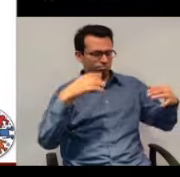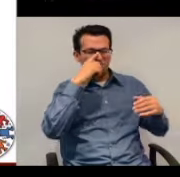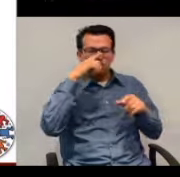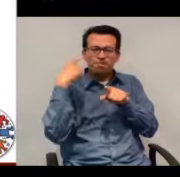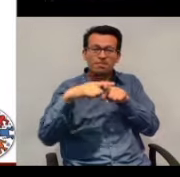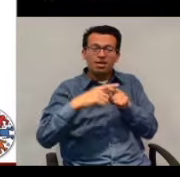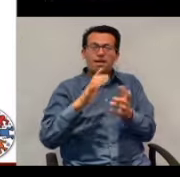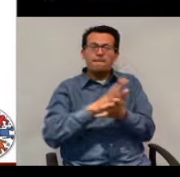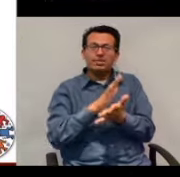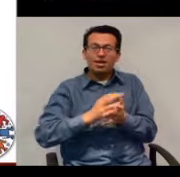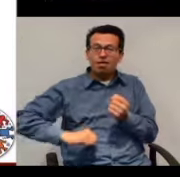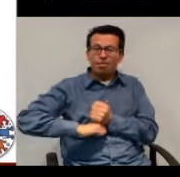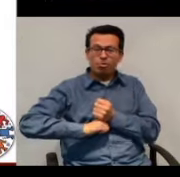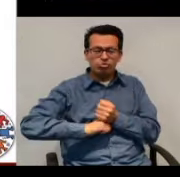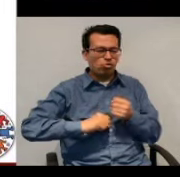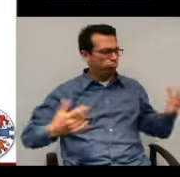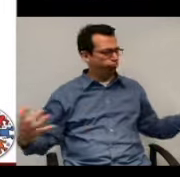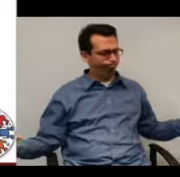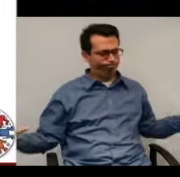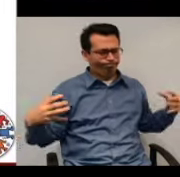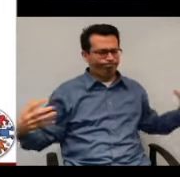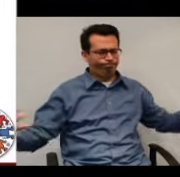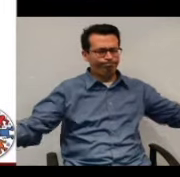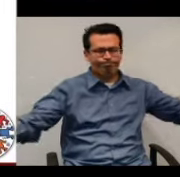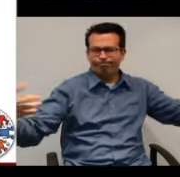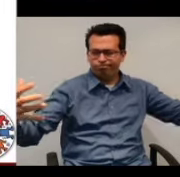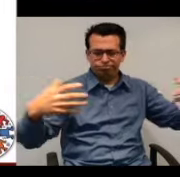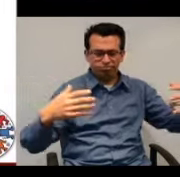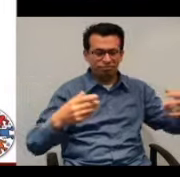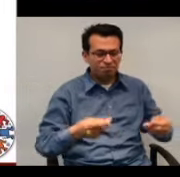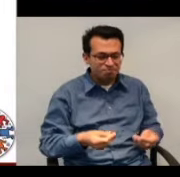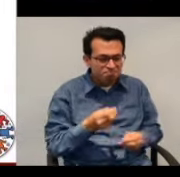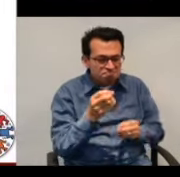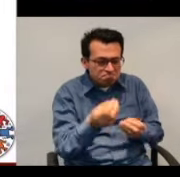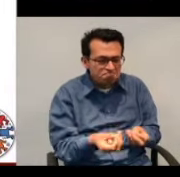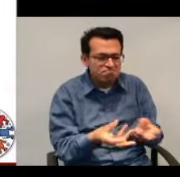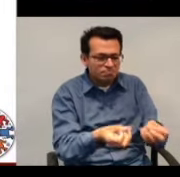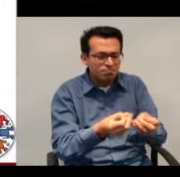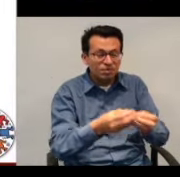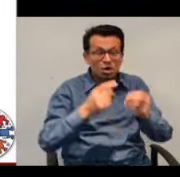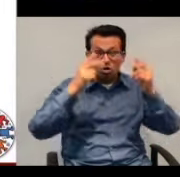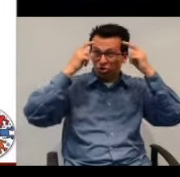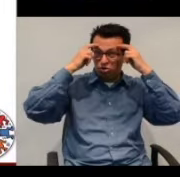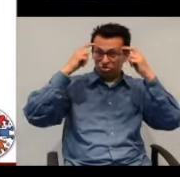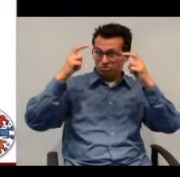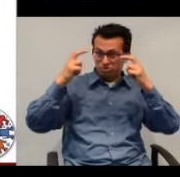hacer accesible el conocimiento. En ese sentido, el profesor inclusivo es